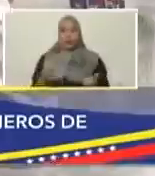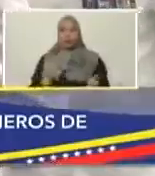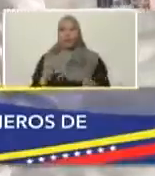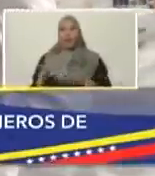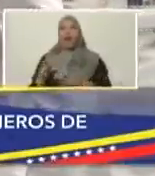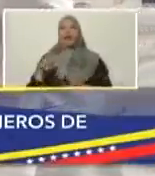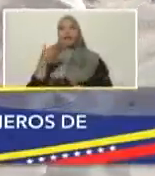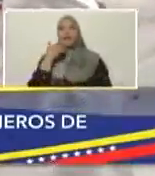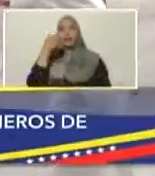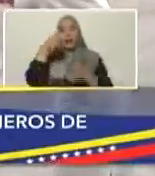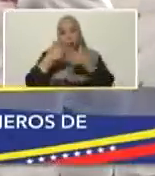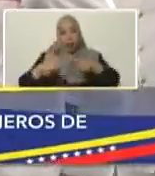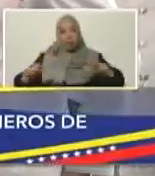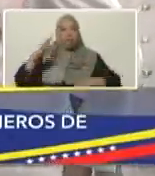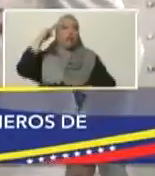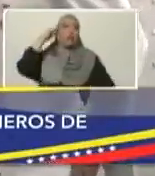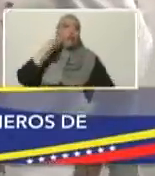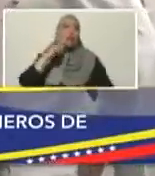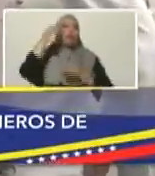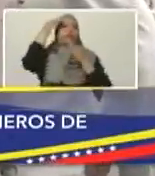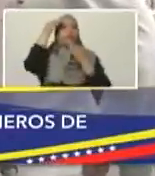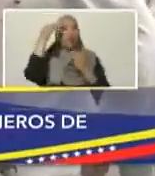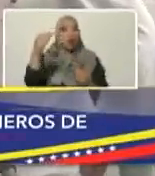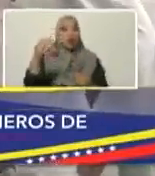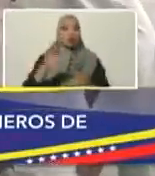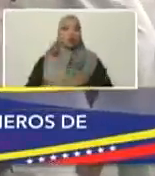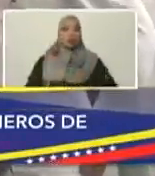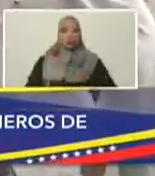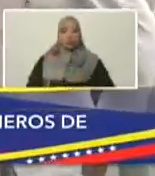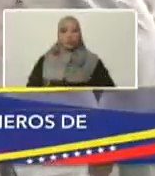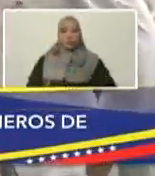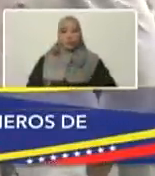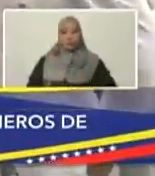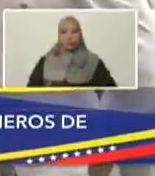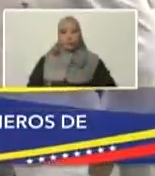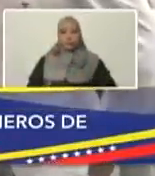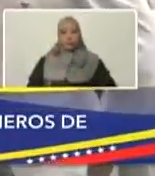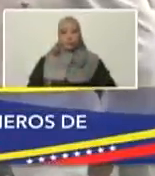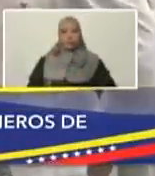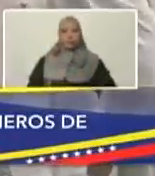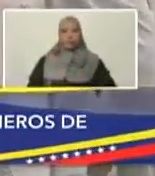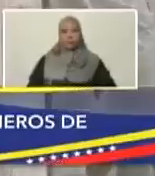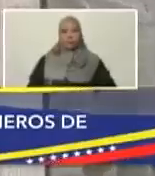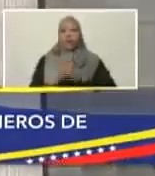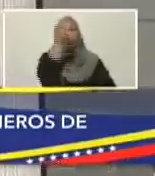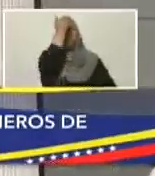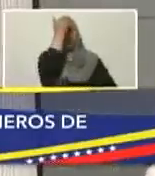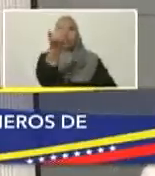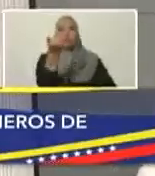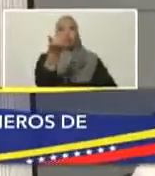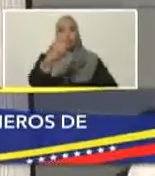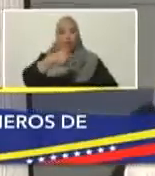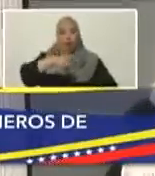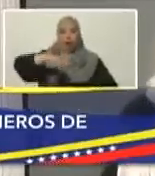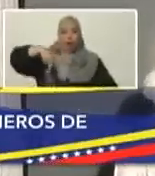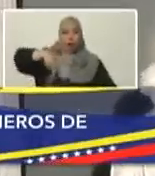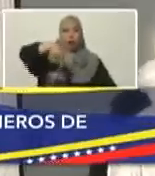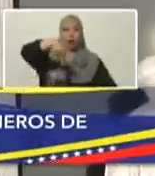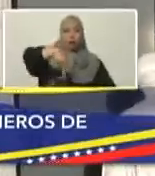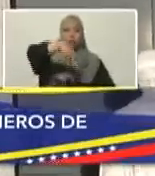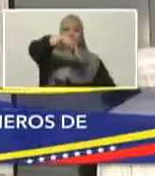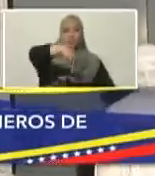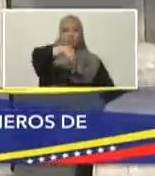Saludo al libertador. ¡Saludo! ¡De frente! ¡Burr! Ha